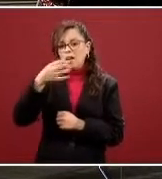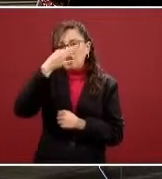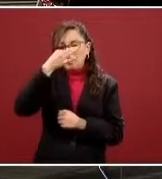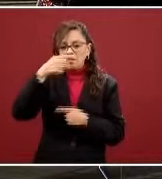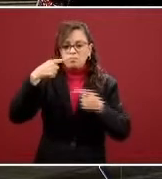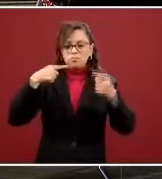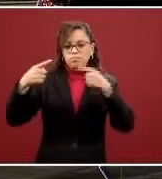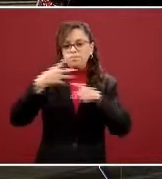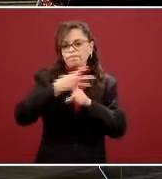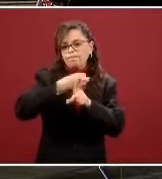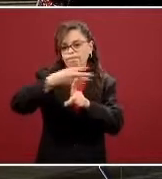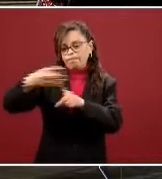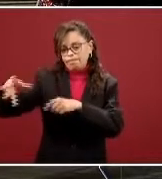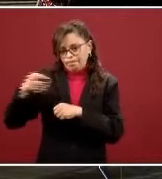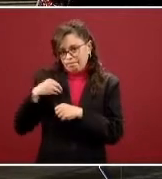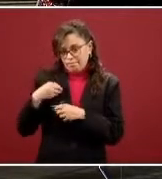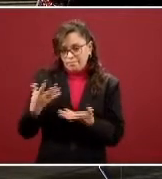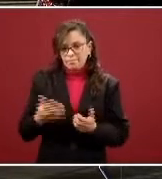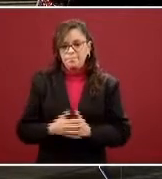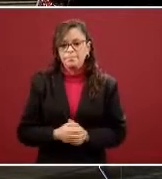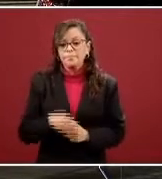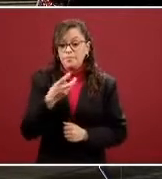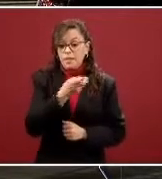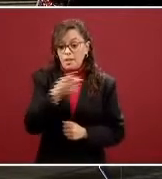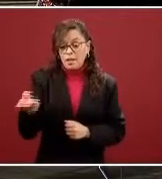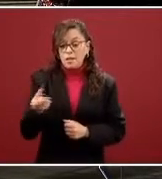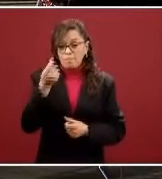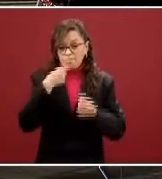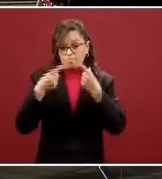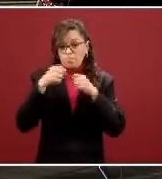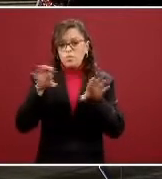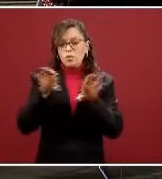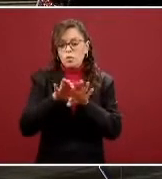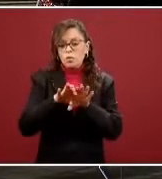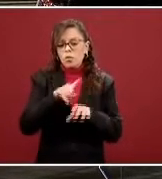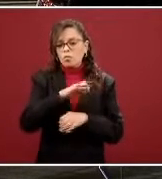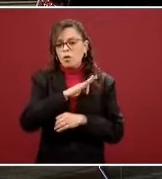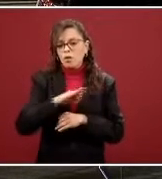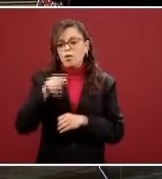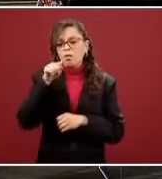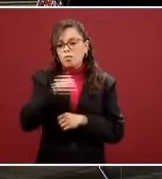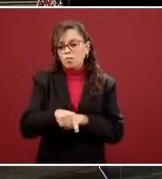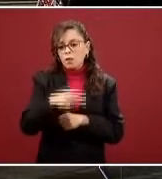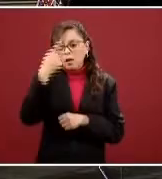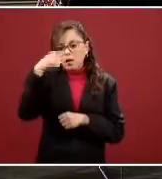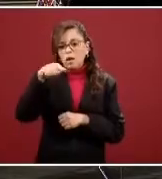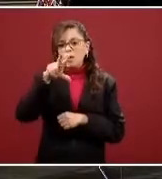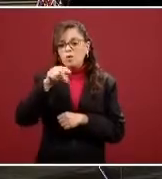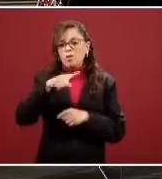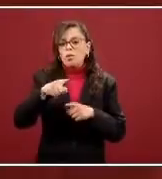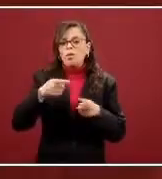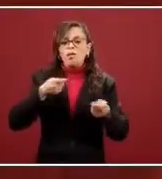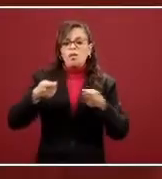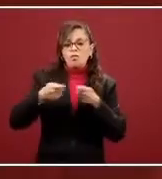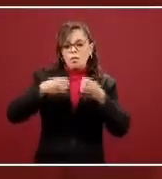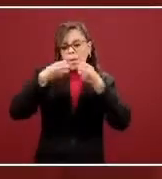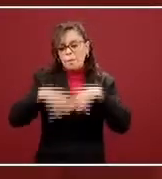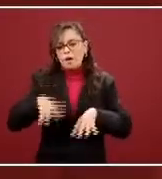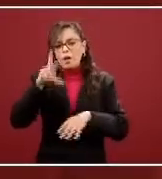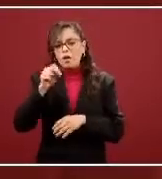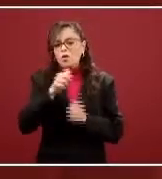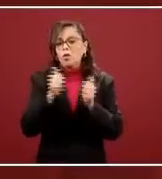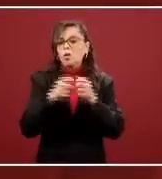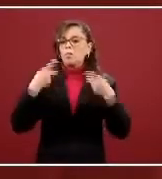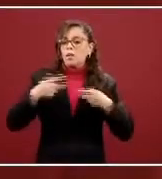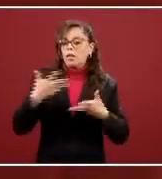medicamentos para tratar el posible descontrol de diabetes o descontrol hipertensivo en pacientes que sabemos que por sus